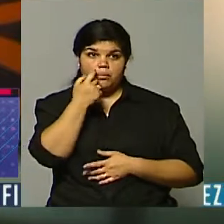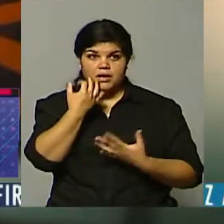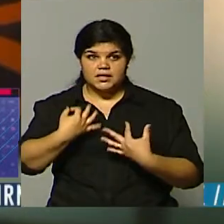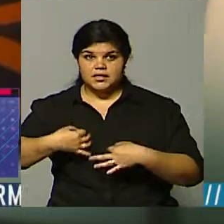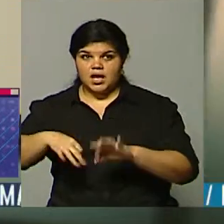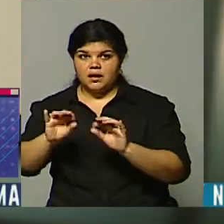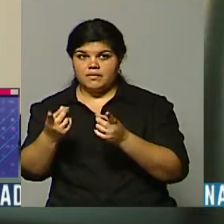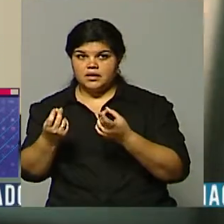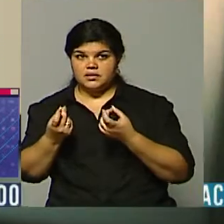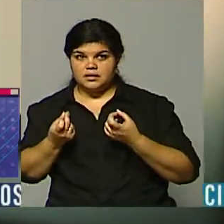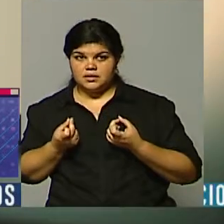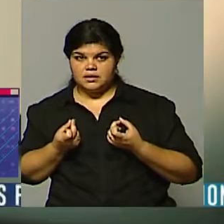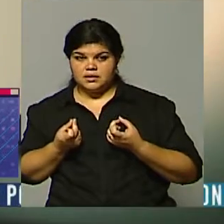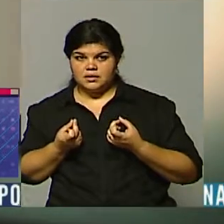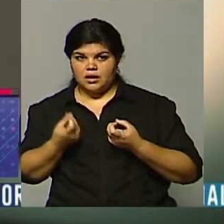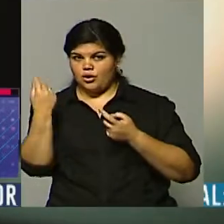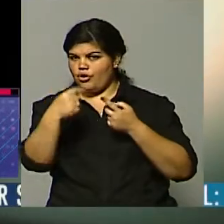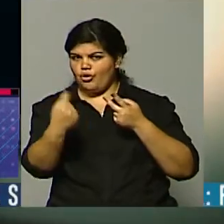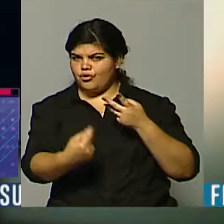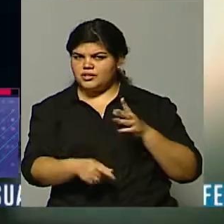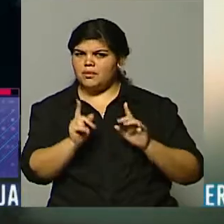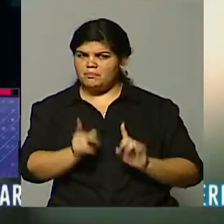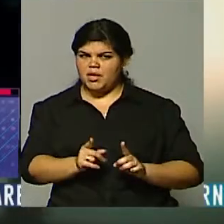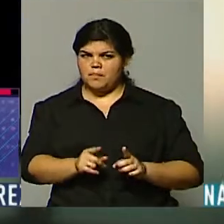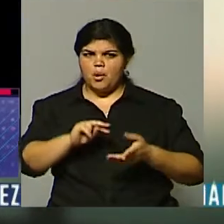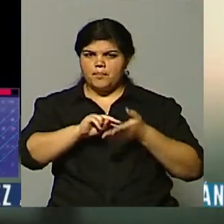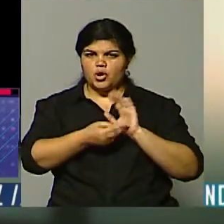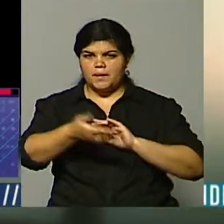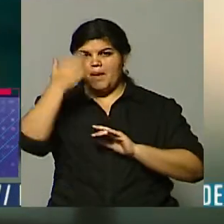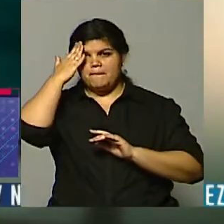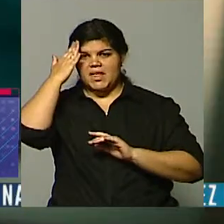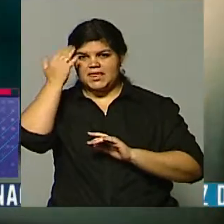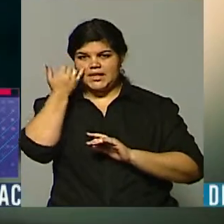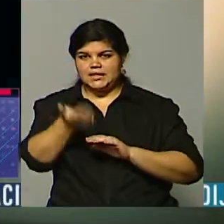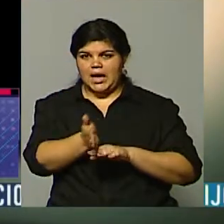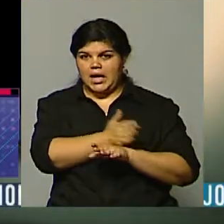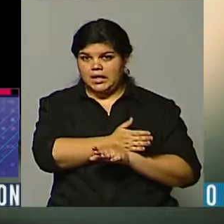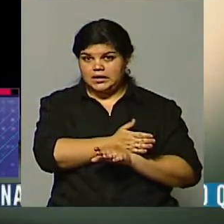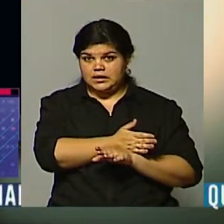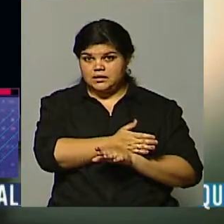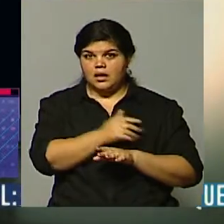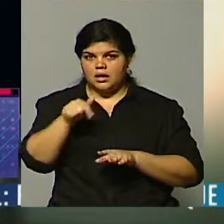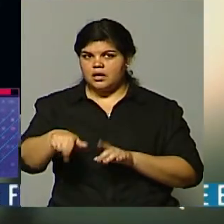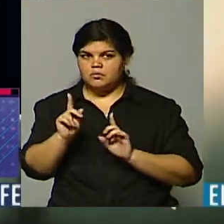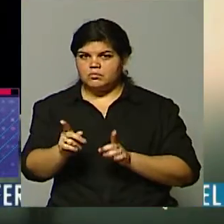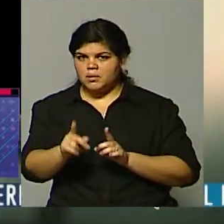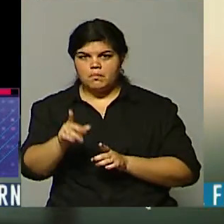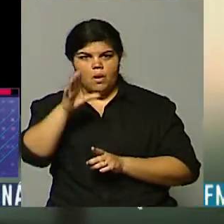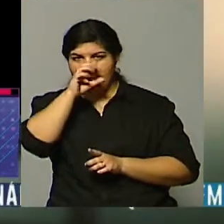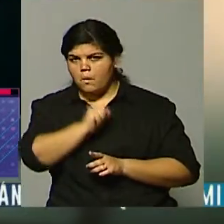pesar de todos los traumas que le quedaron luego de la película El Resplandor. La verdad